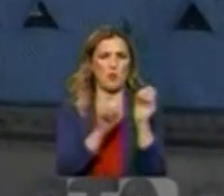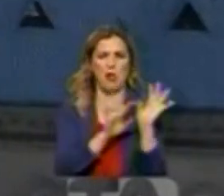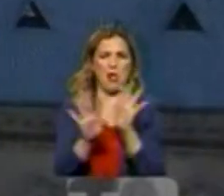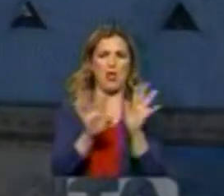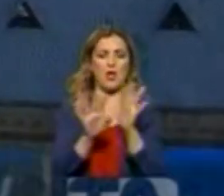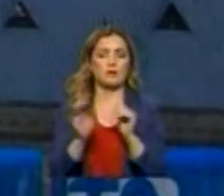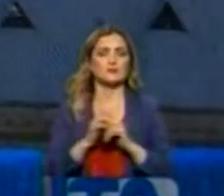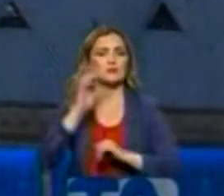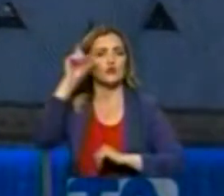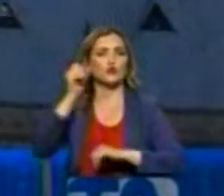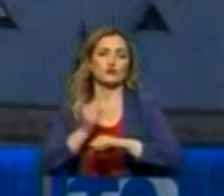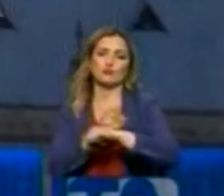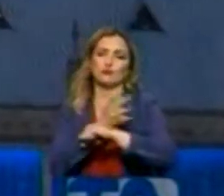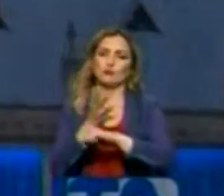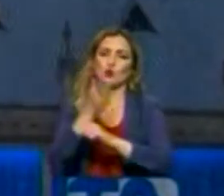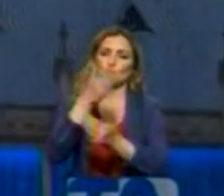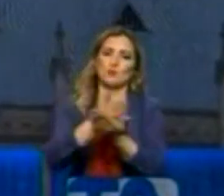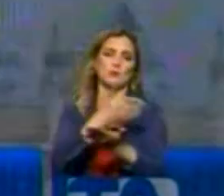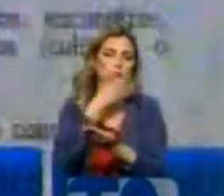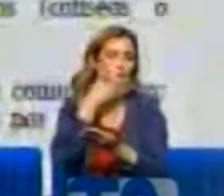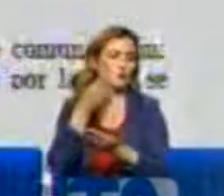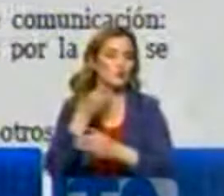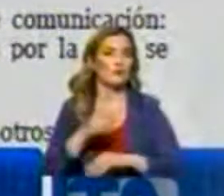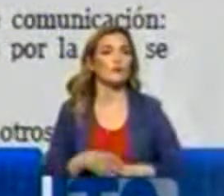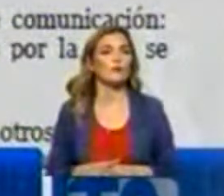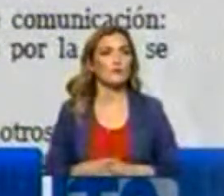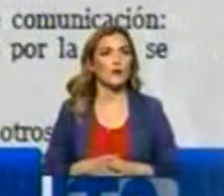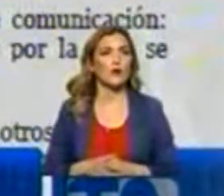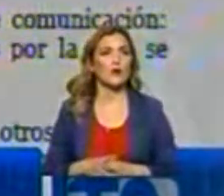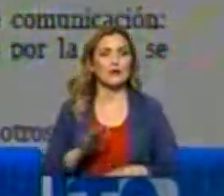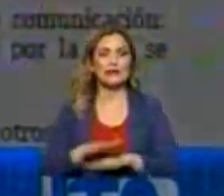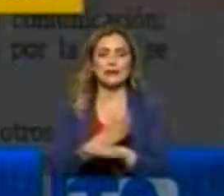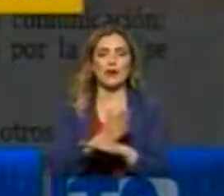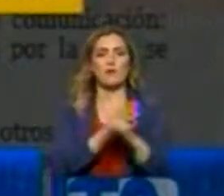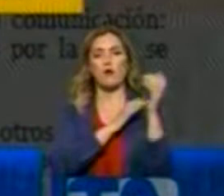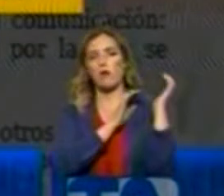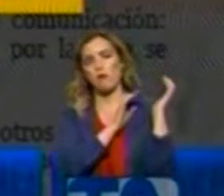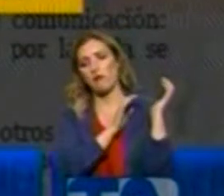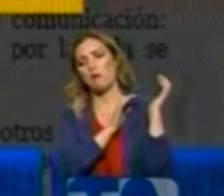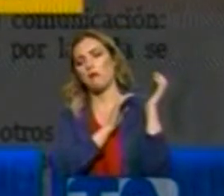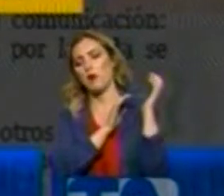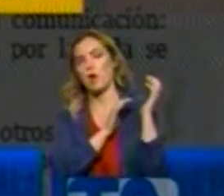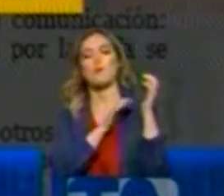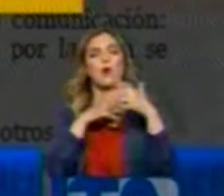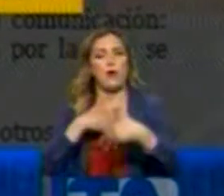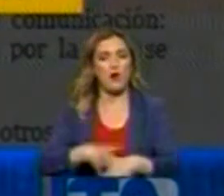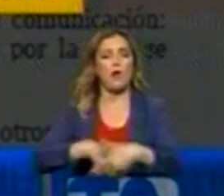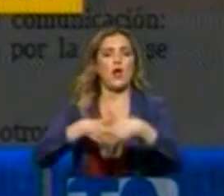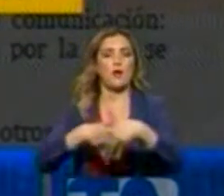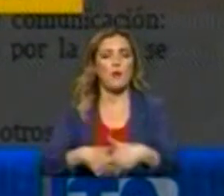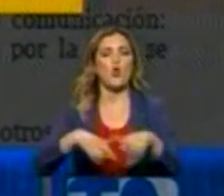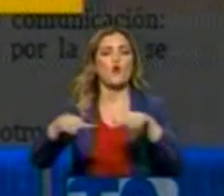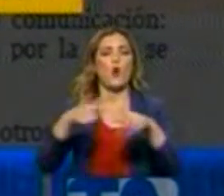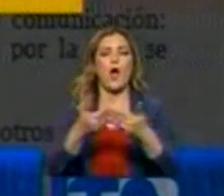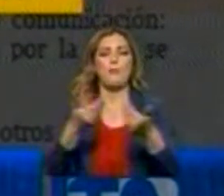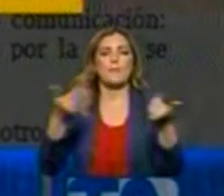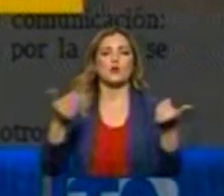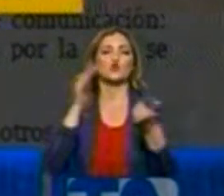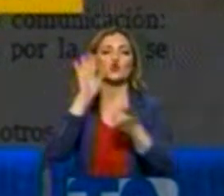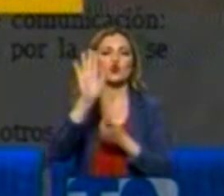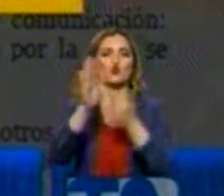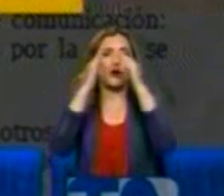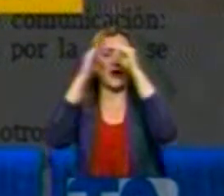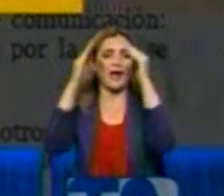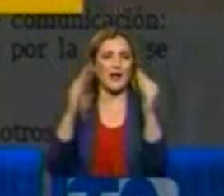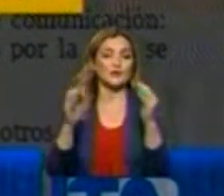el gobierno recomendó suspenderlas. Llamaron a celebrar las procesiones de Semana Santa en espacios abiertos o en casa, ya